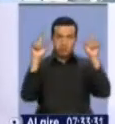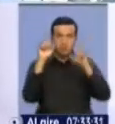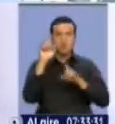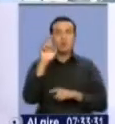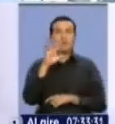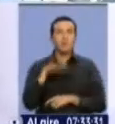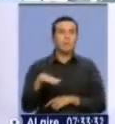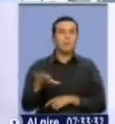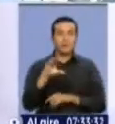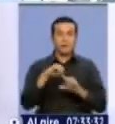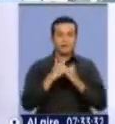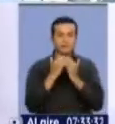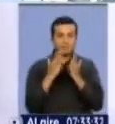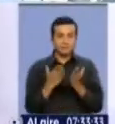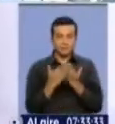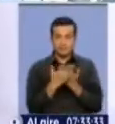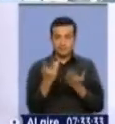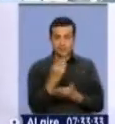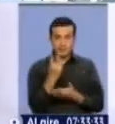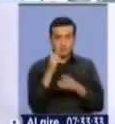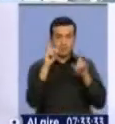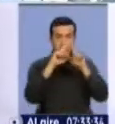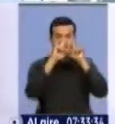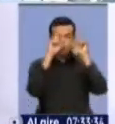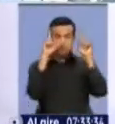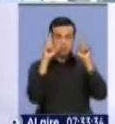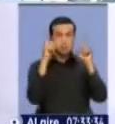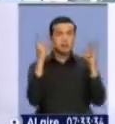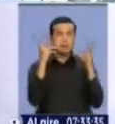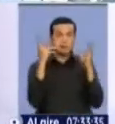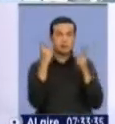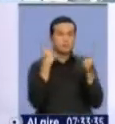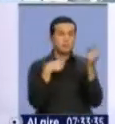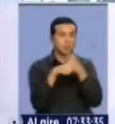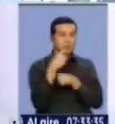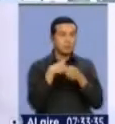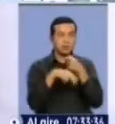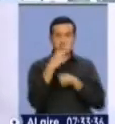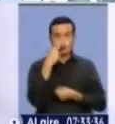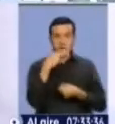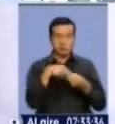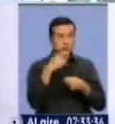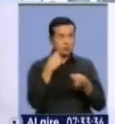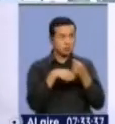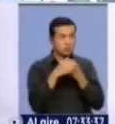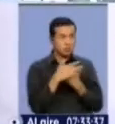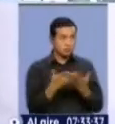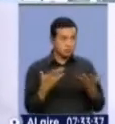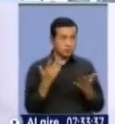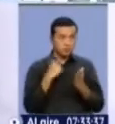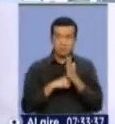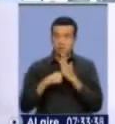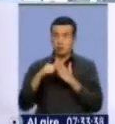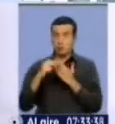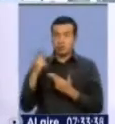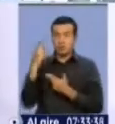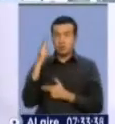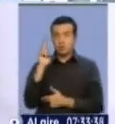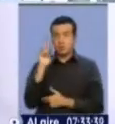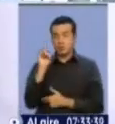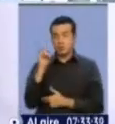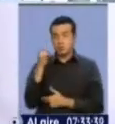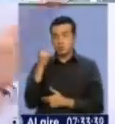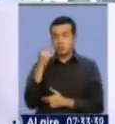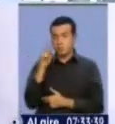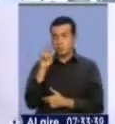también es asambleísta en este momento de esta empresa que transporta y vende combustible usted se llamaron administro defensa miguel carvajal para hablar esta